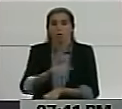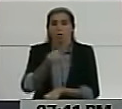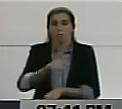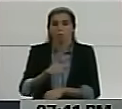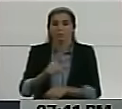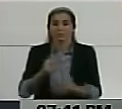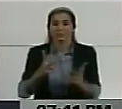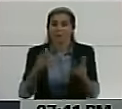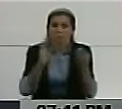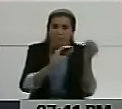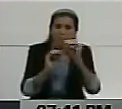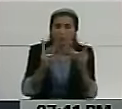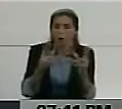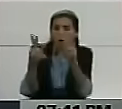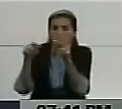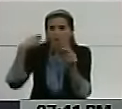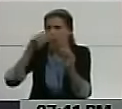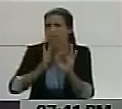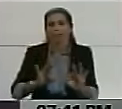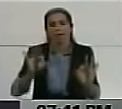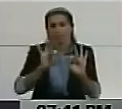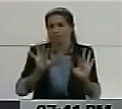editar. ¿Por qué?